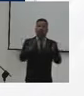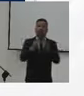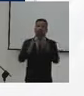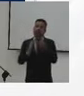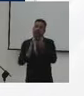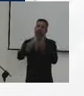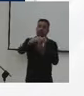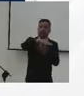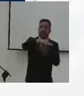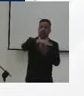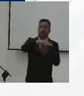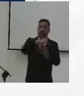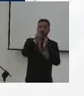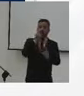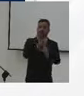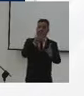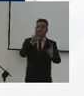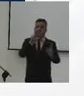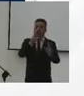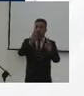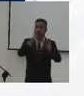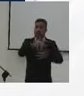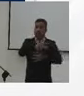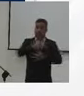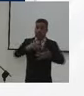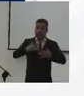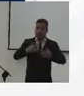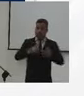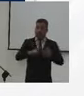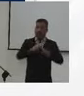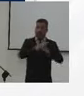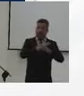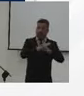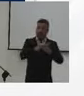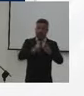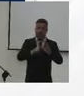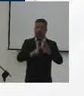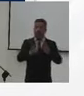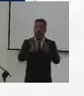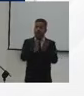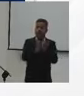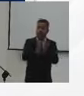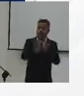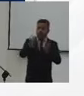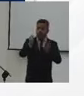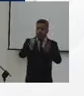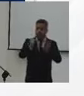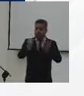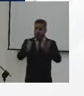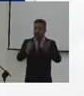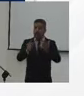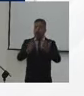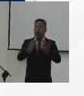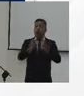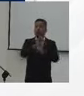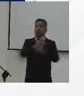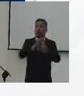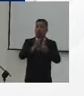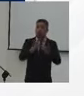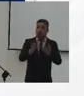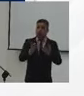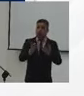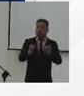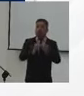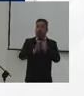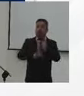ministerio transversal, un ministerio que impacta en salud, en seguridad, en educación, en